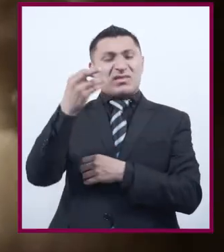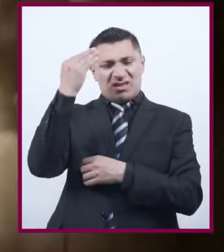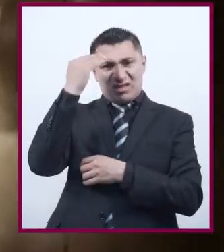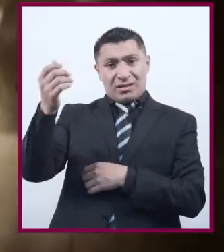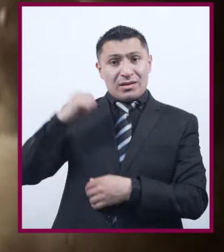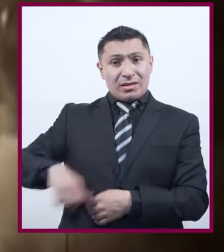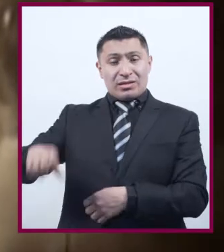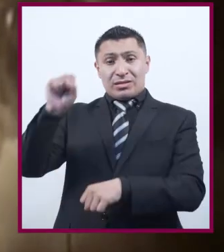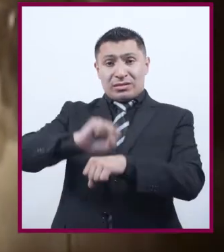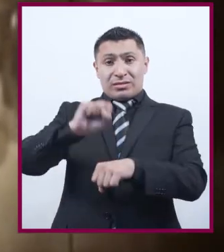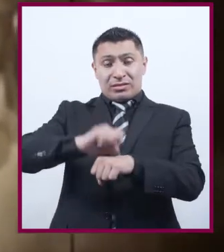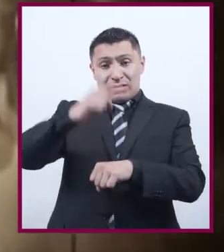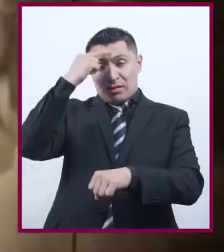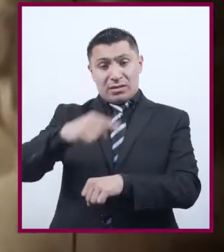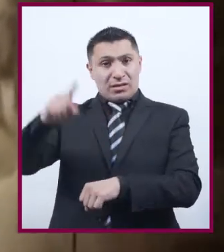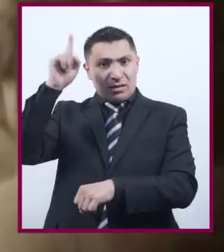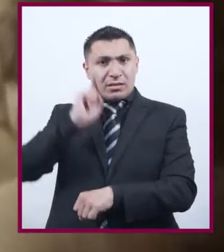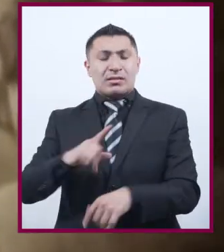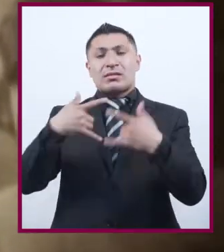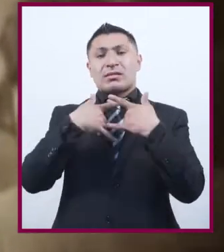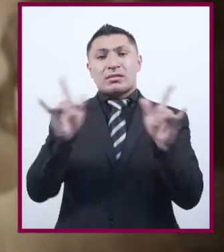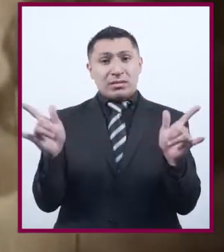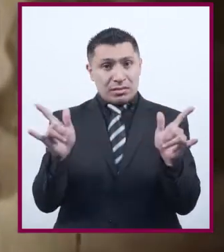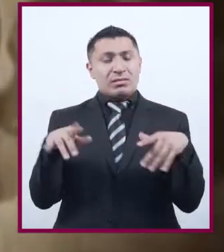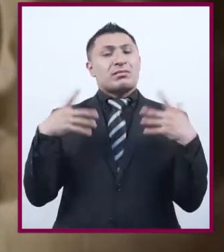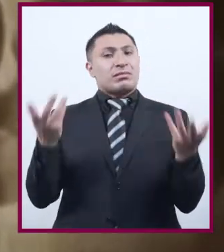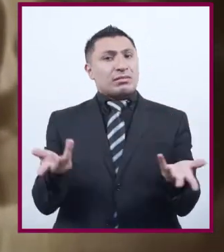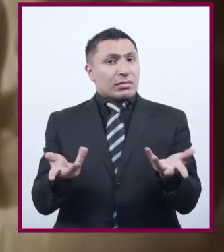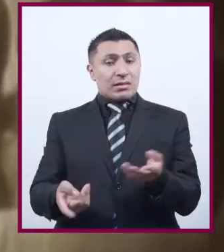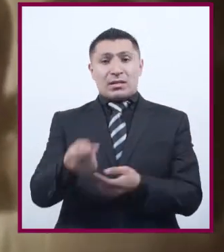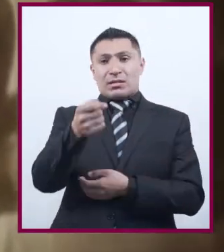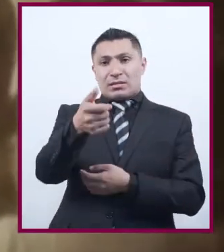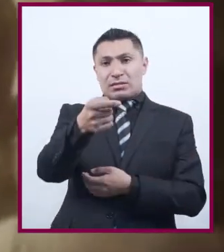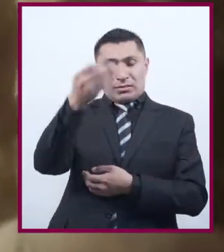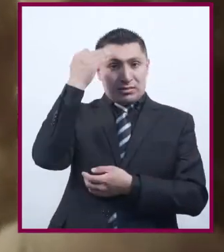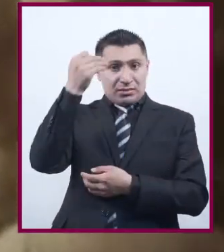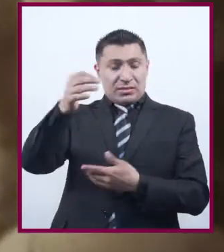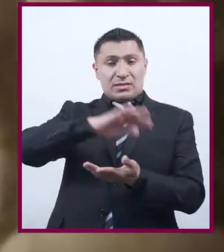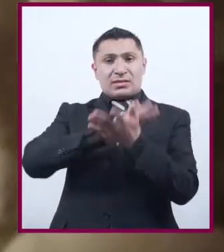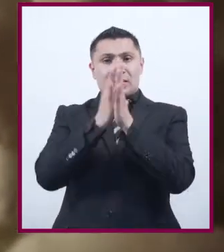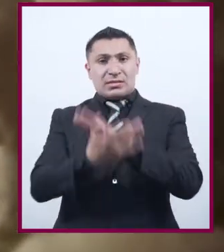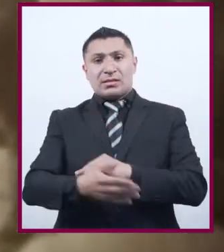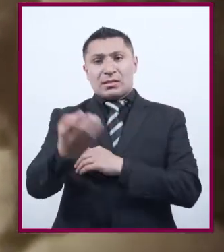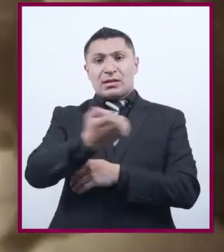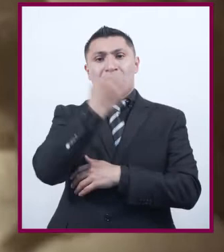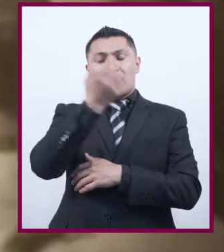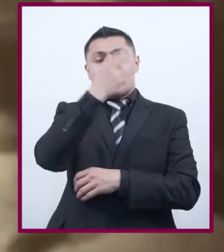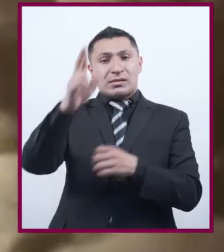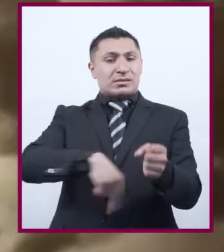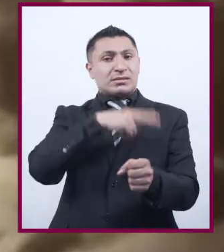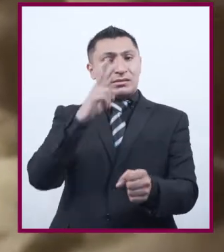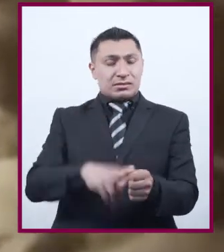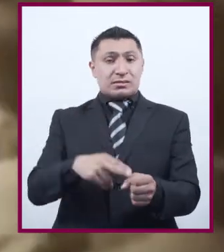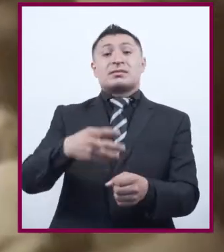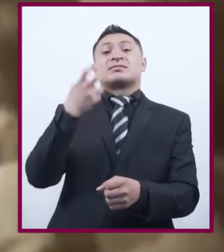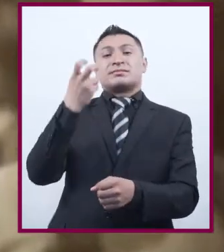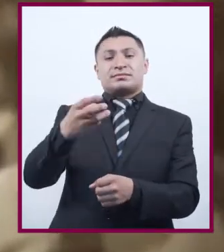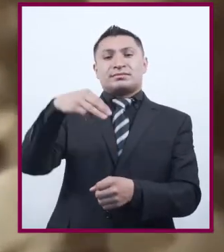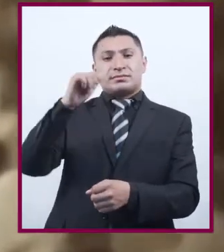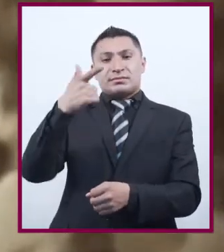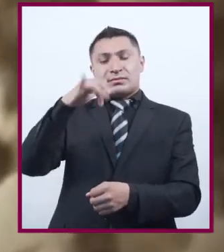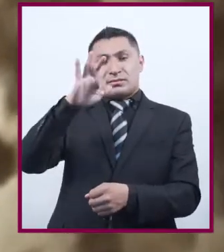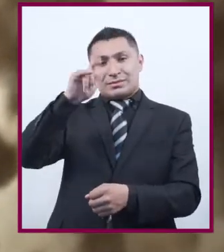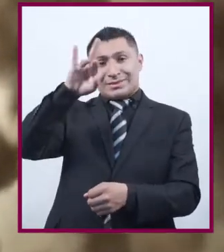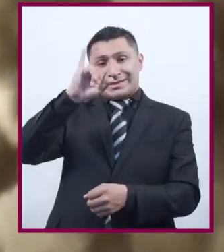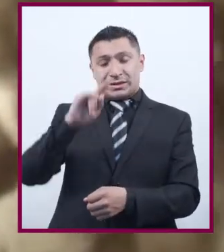esta época, la escuela secundaria para señoritas abrió sus puertas y en poco tiempo se convirtió en escuela normal, por lo que